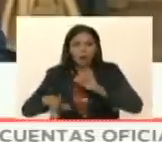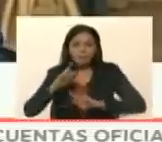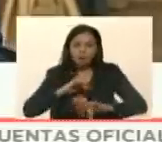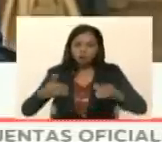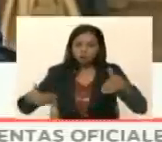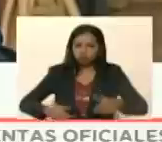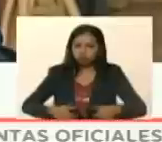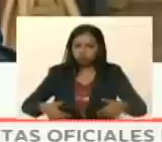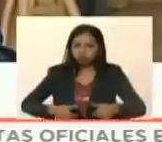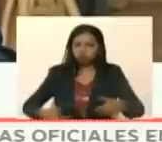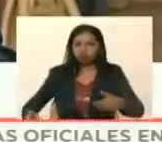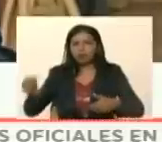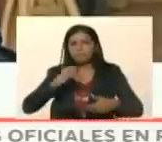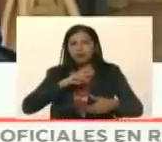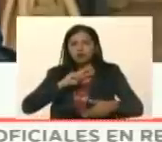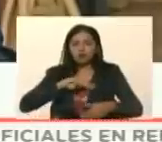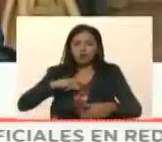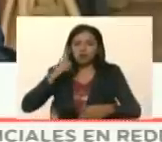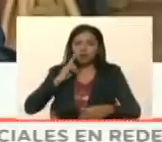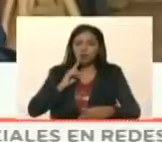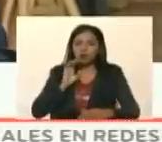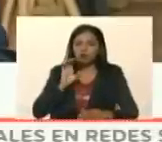dedicación, nuestro Bolívar, pues.